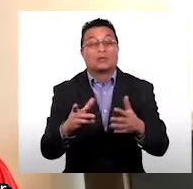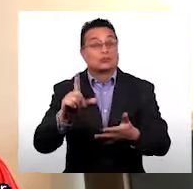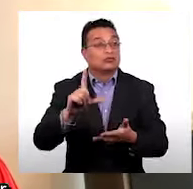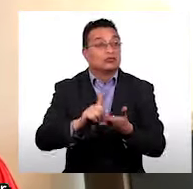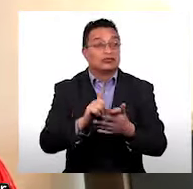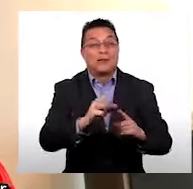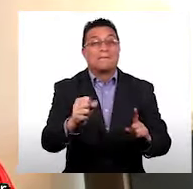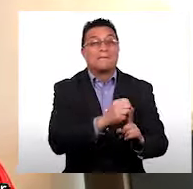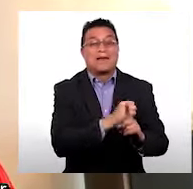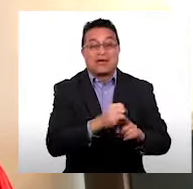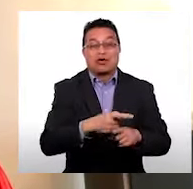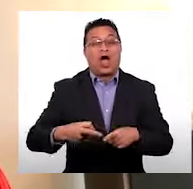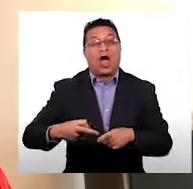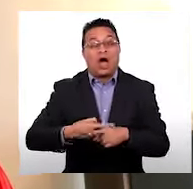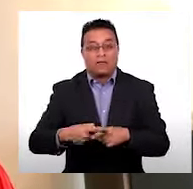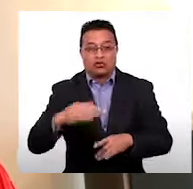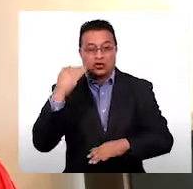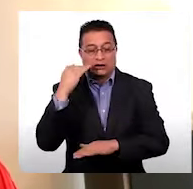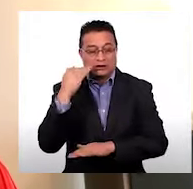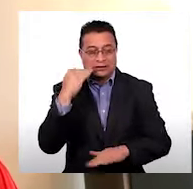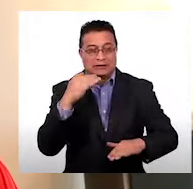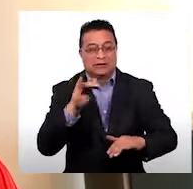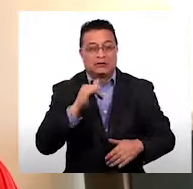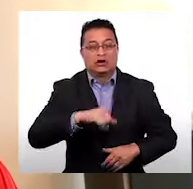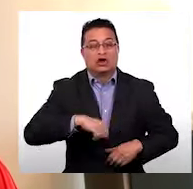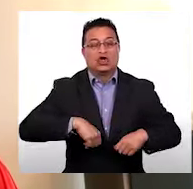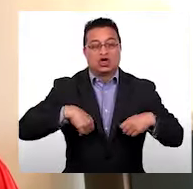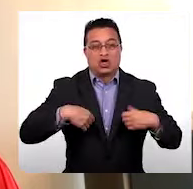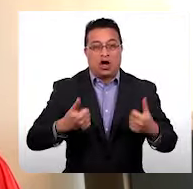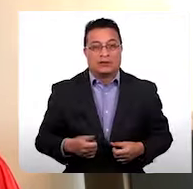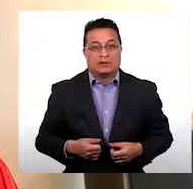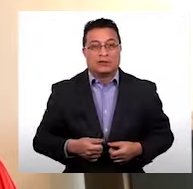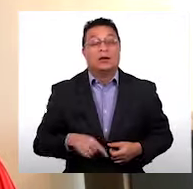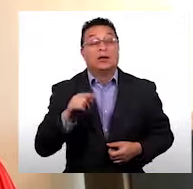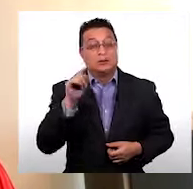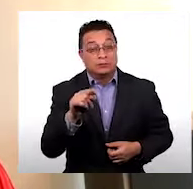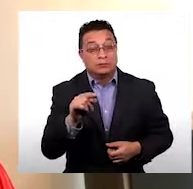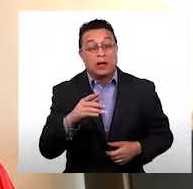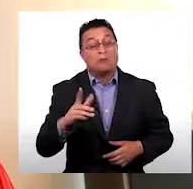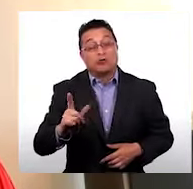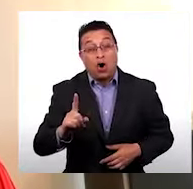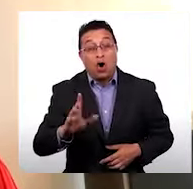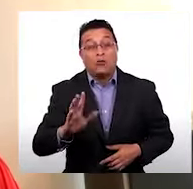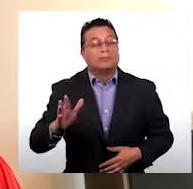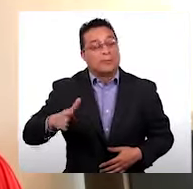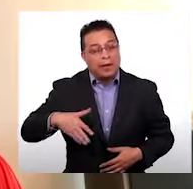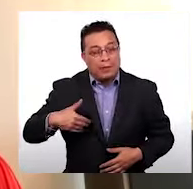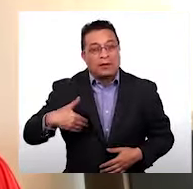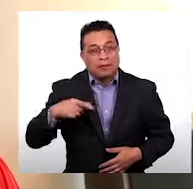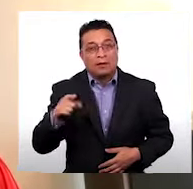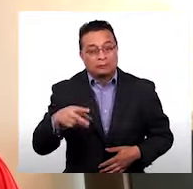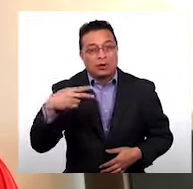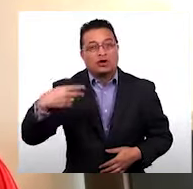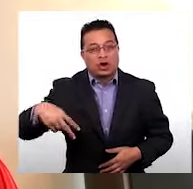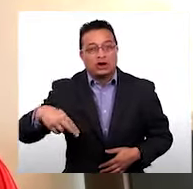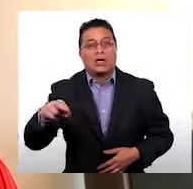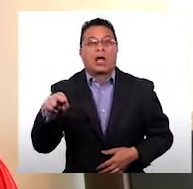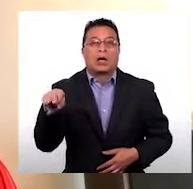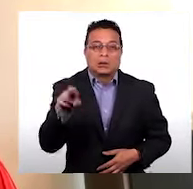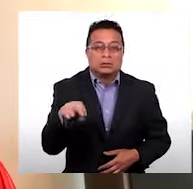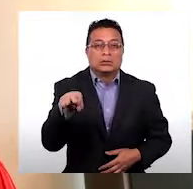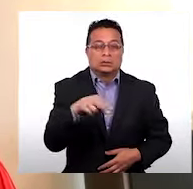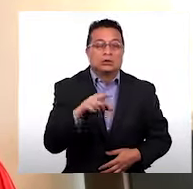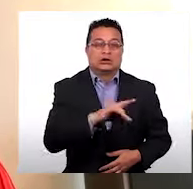cualquier espacio de maltrato y de abuso contra niños, niñas y adolescentes. De otra manera, desafortunadamente, este tipo de noticias